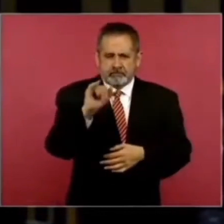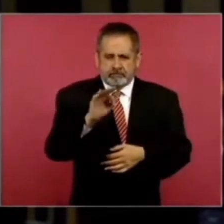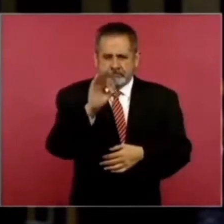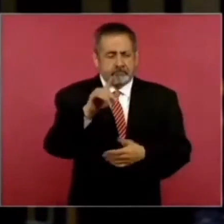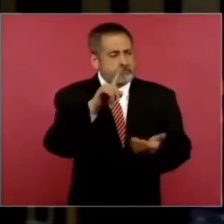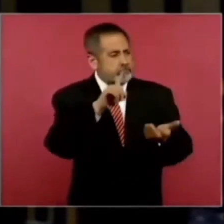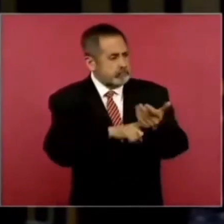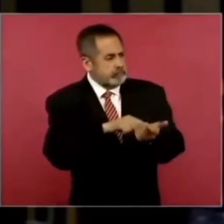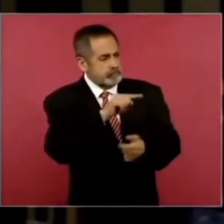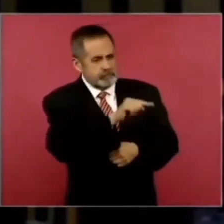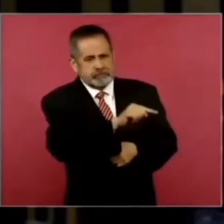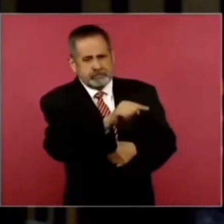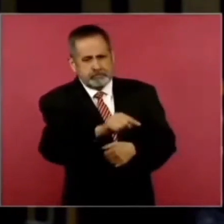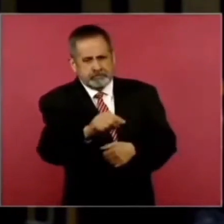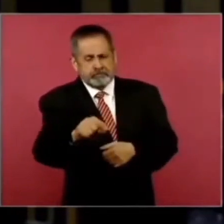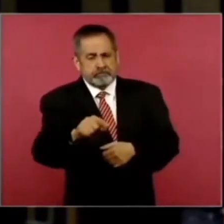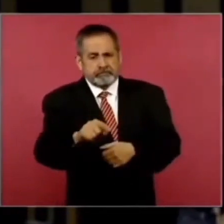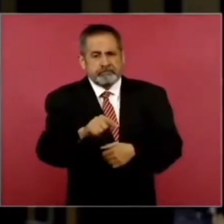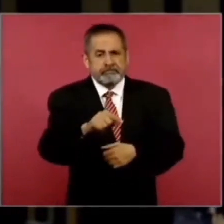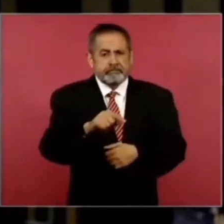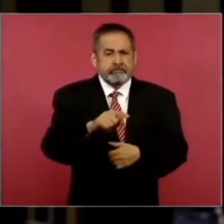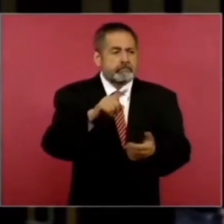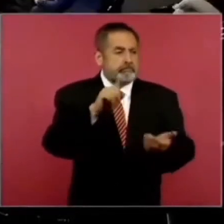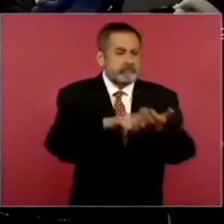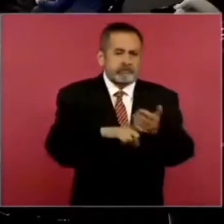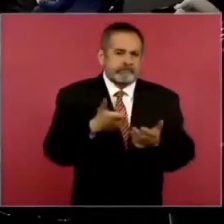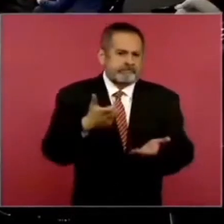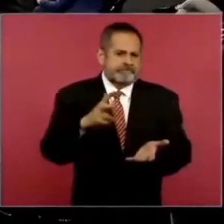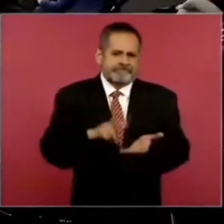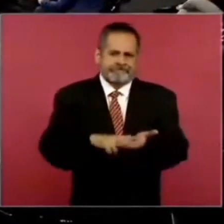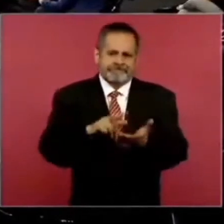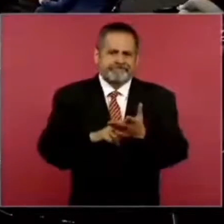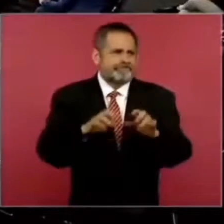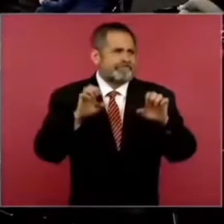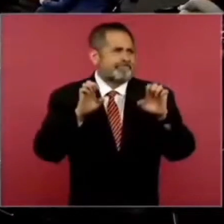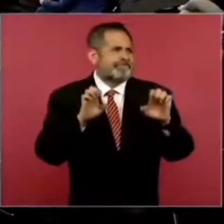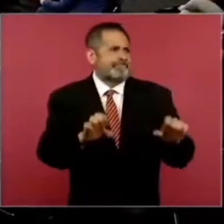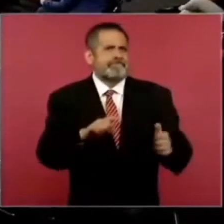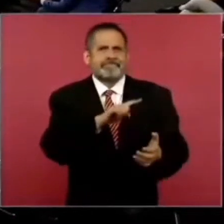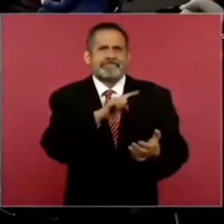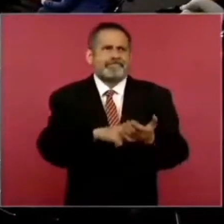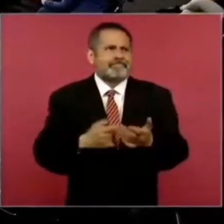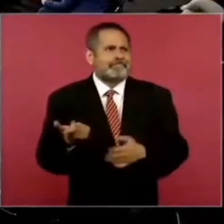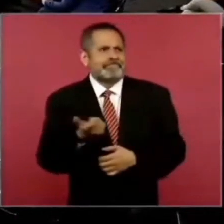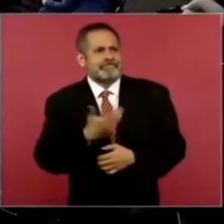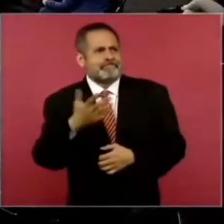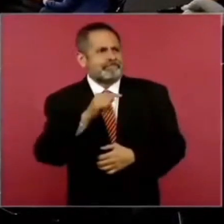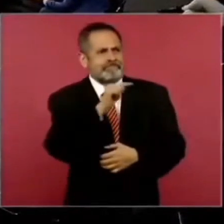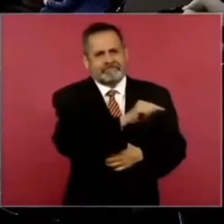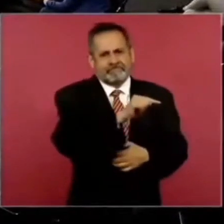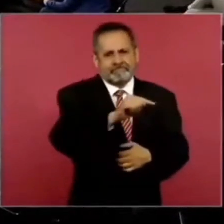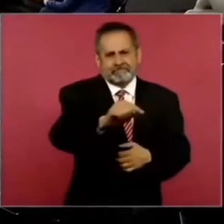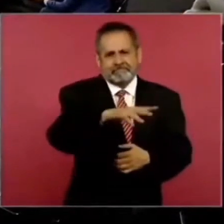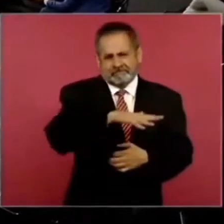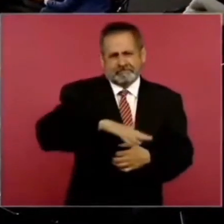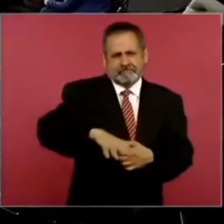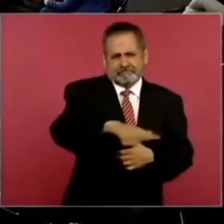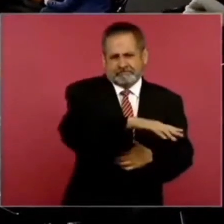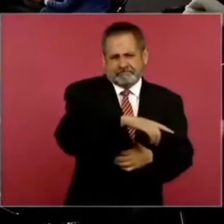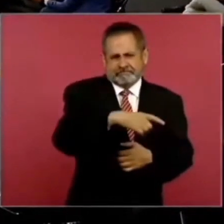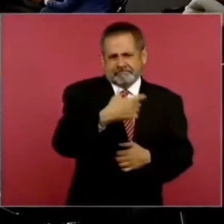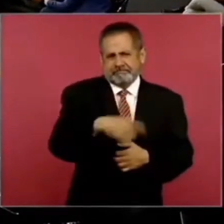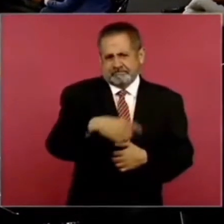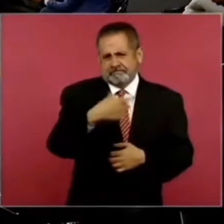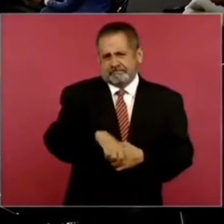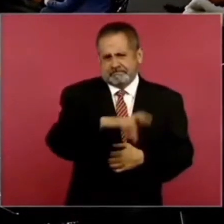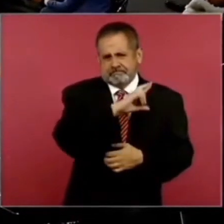en zonas de alta plusvalía, en zonas residenciales, y estos